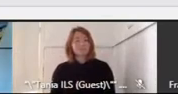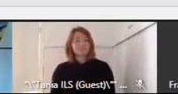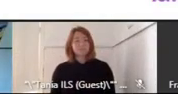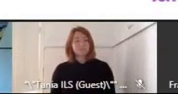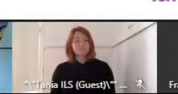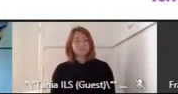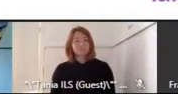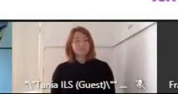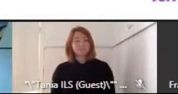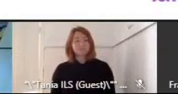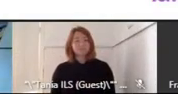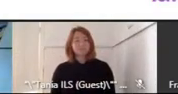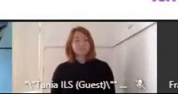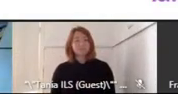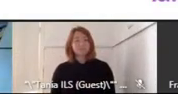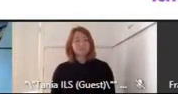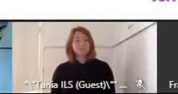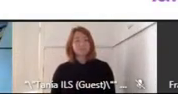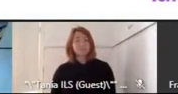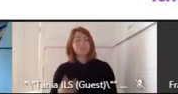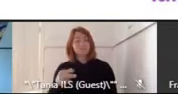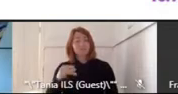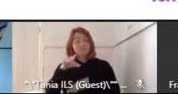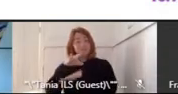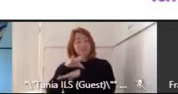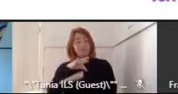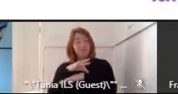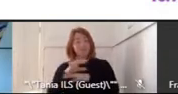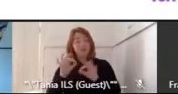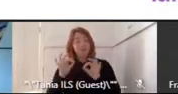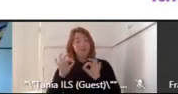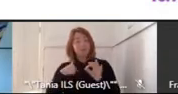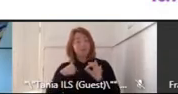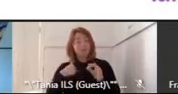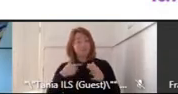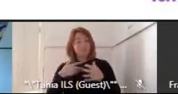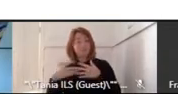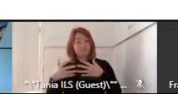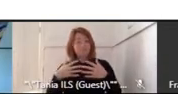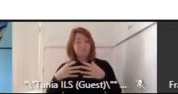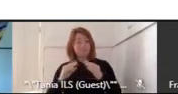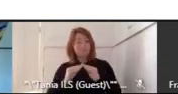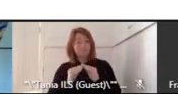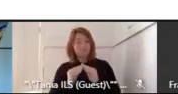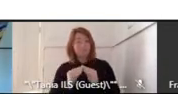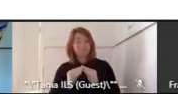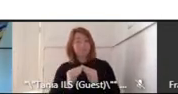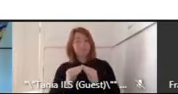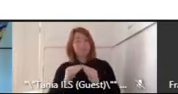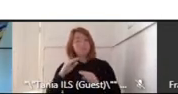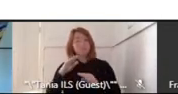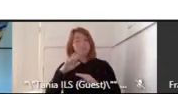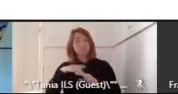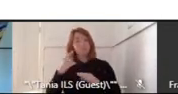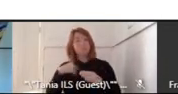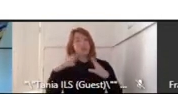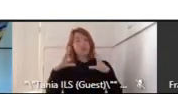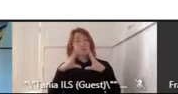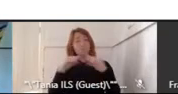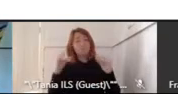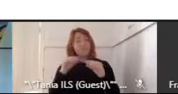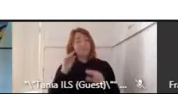Y bueno, esta guía que he elaborado para la docencia universitaria